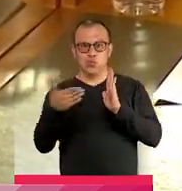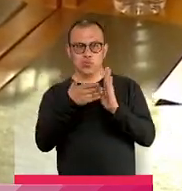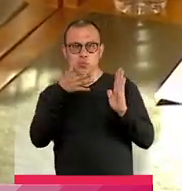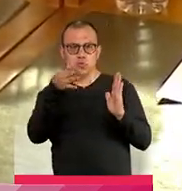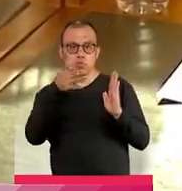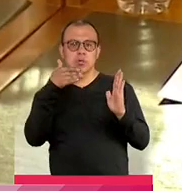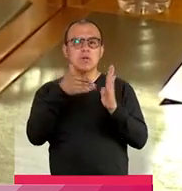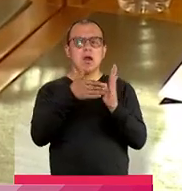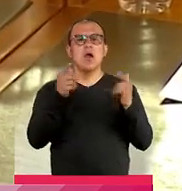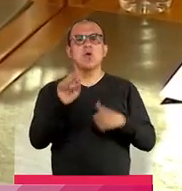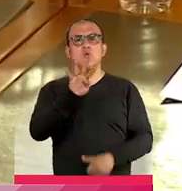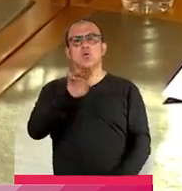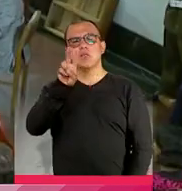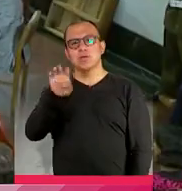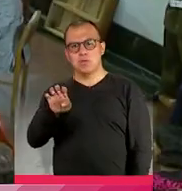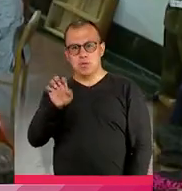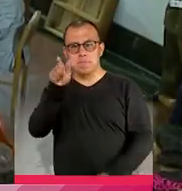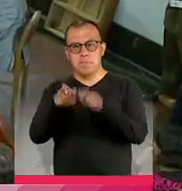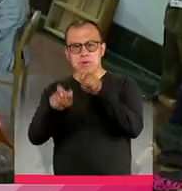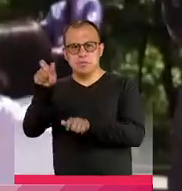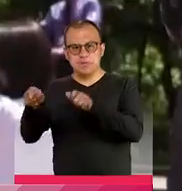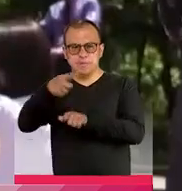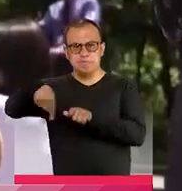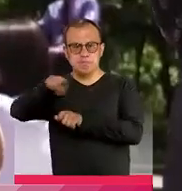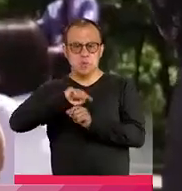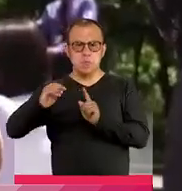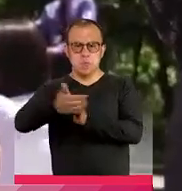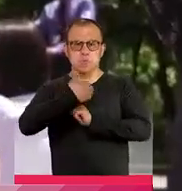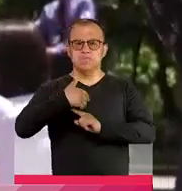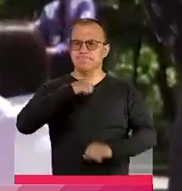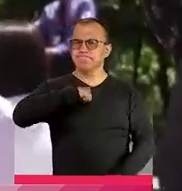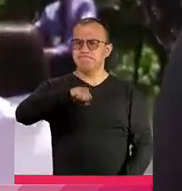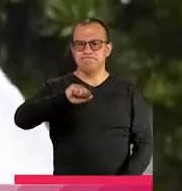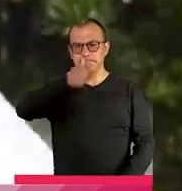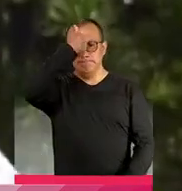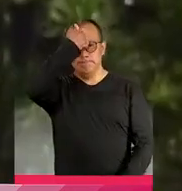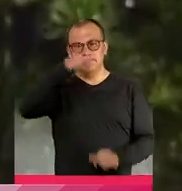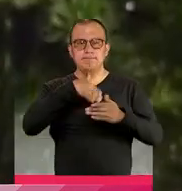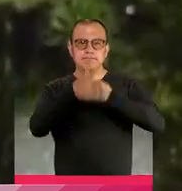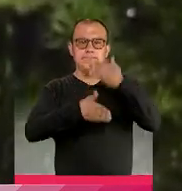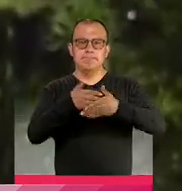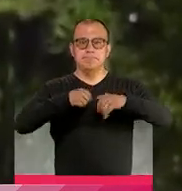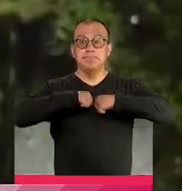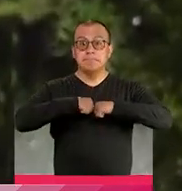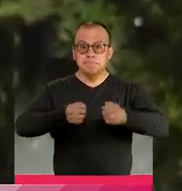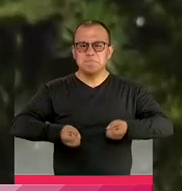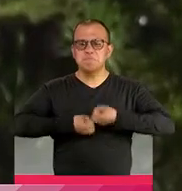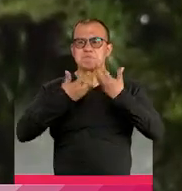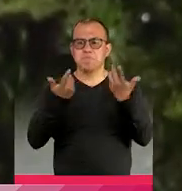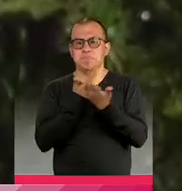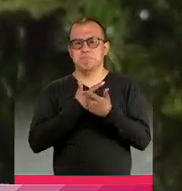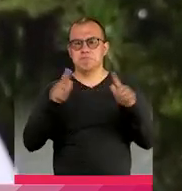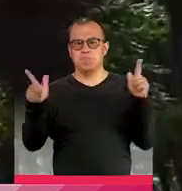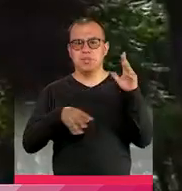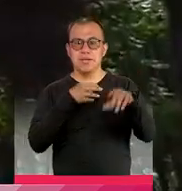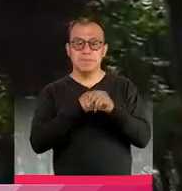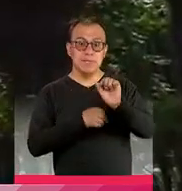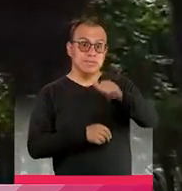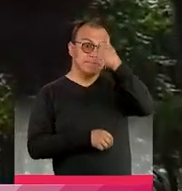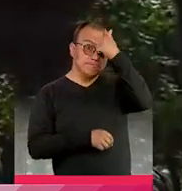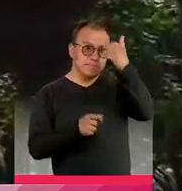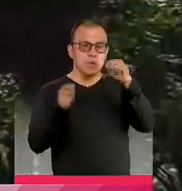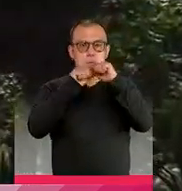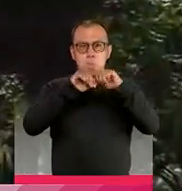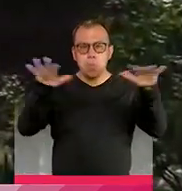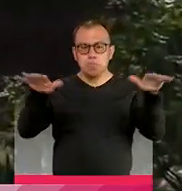interpusieron 49 personas que solicitaron la protección del derecho fundamental a la protesta, la libertad de expresión y de prensa.